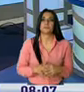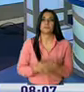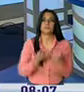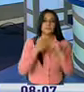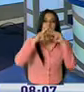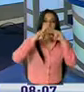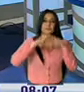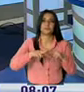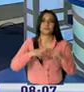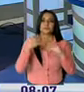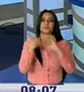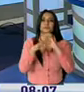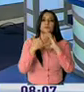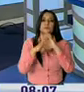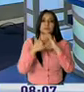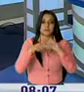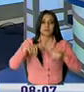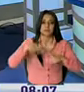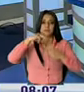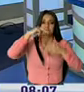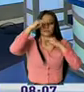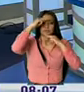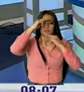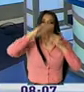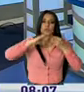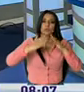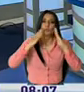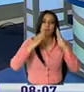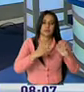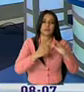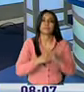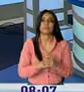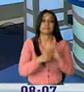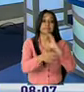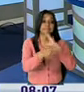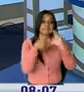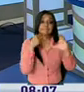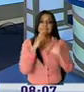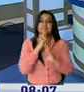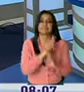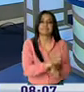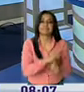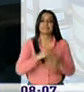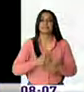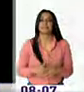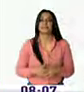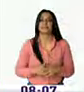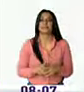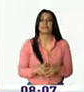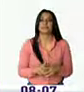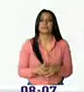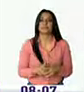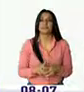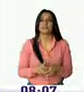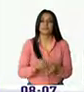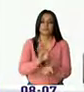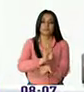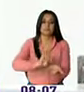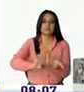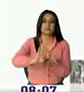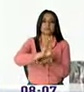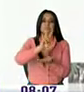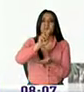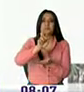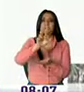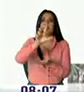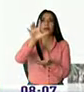acá en el noticiero de la comunidad. Usted se expresa y nosotros respondemos de una. Miren lo que está sucediendo. Se encuentra en el barrio Edén del Valle. Parece